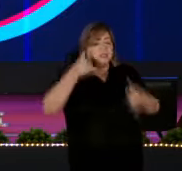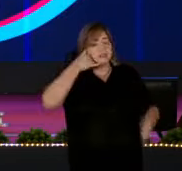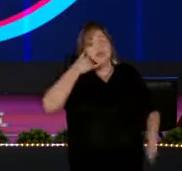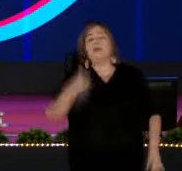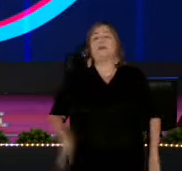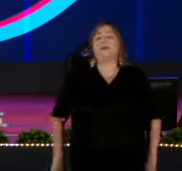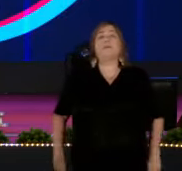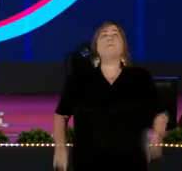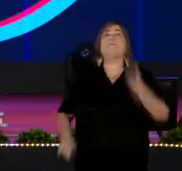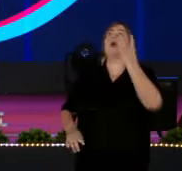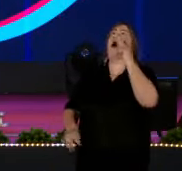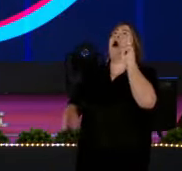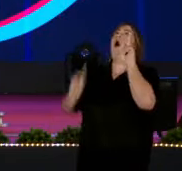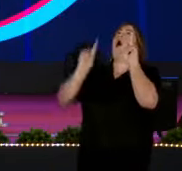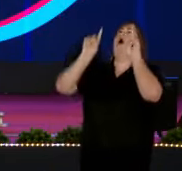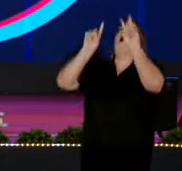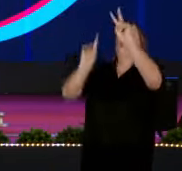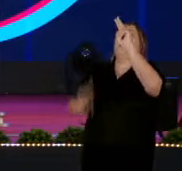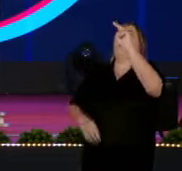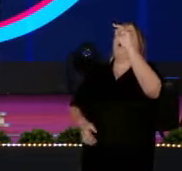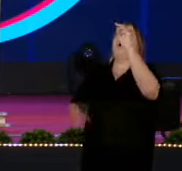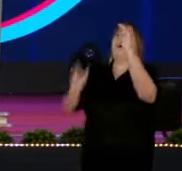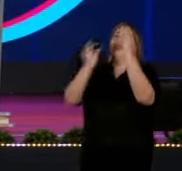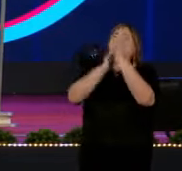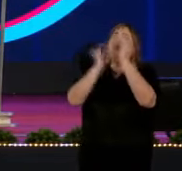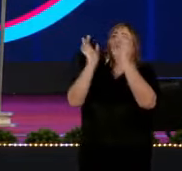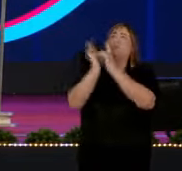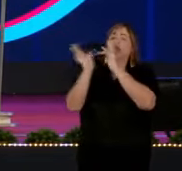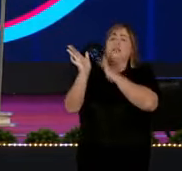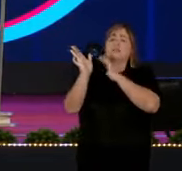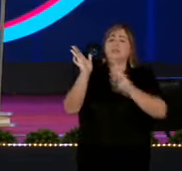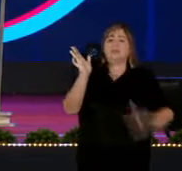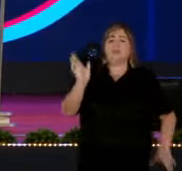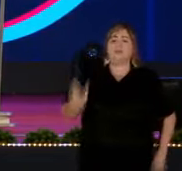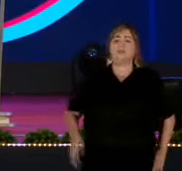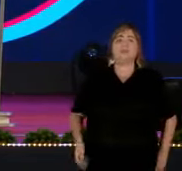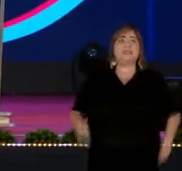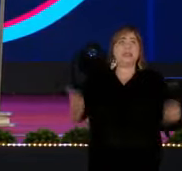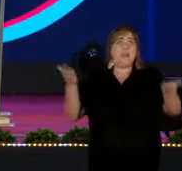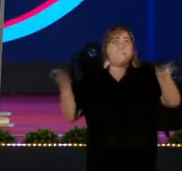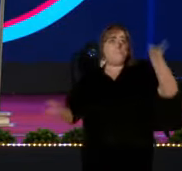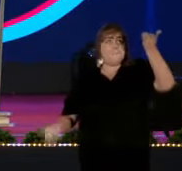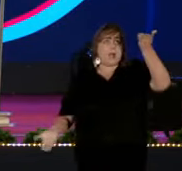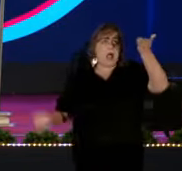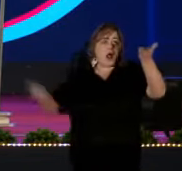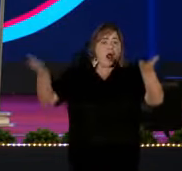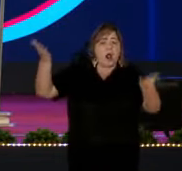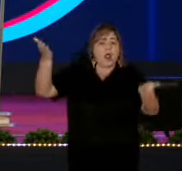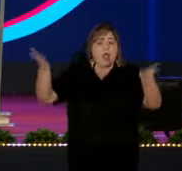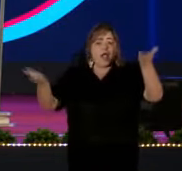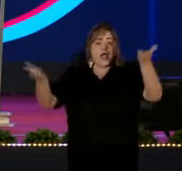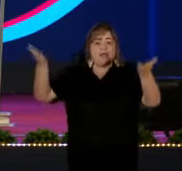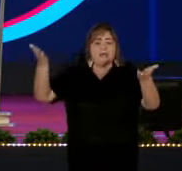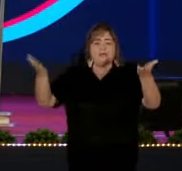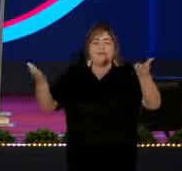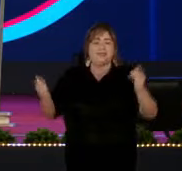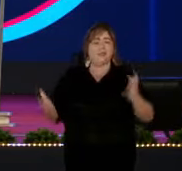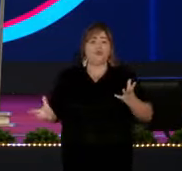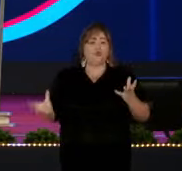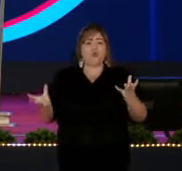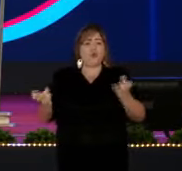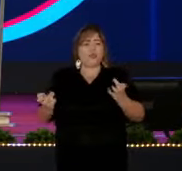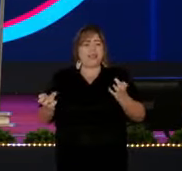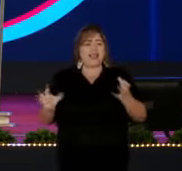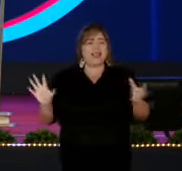mira a Cristo, mira a Cristo. Tienes que poner en balanza qué tú estás recibiendo. O tú quieres un club de amistades, pero vete al